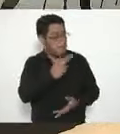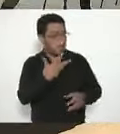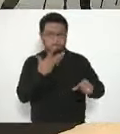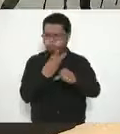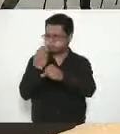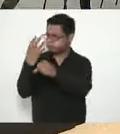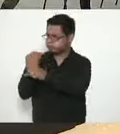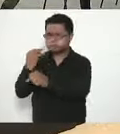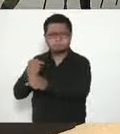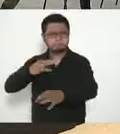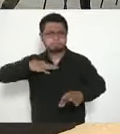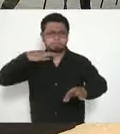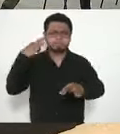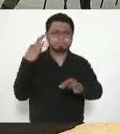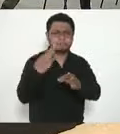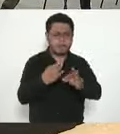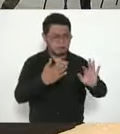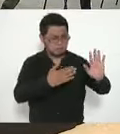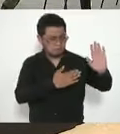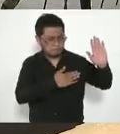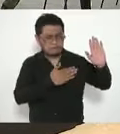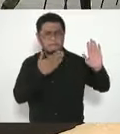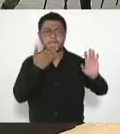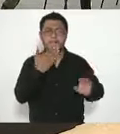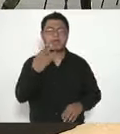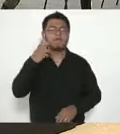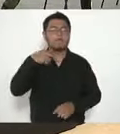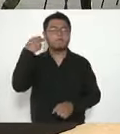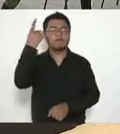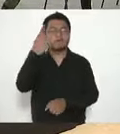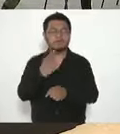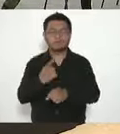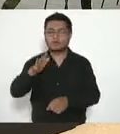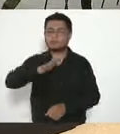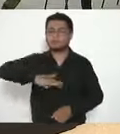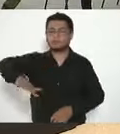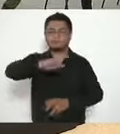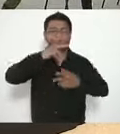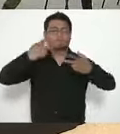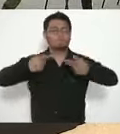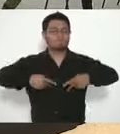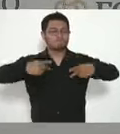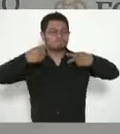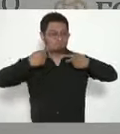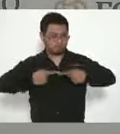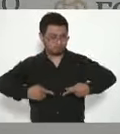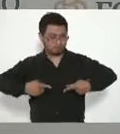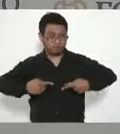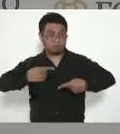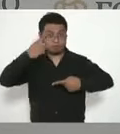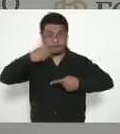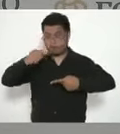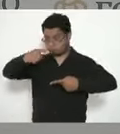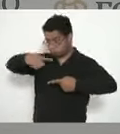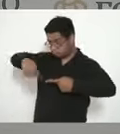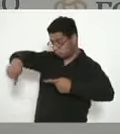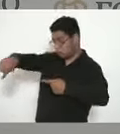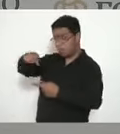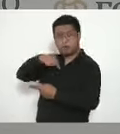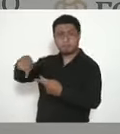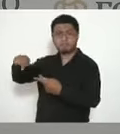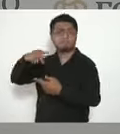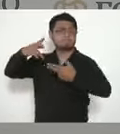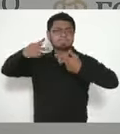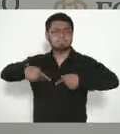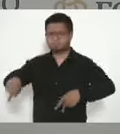para garantizar la voluntad de los ciudadanos, para que los ciudadanos libremente